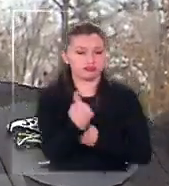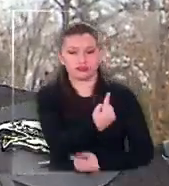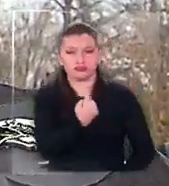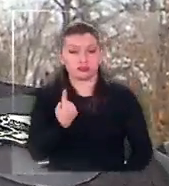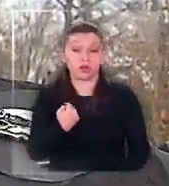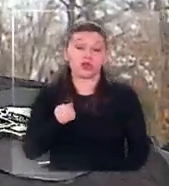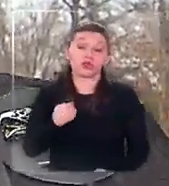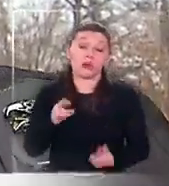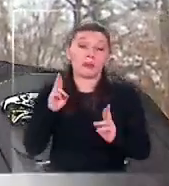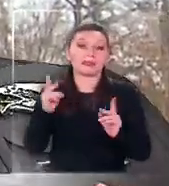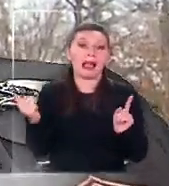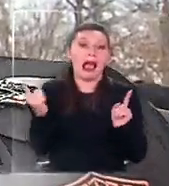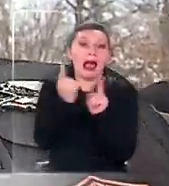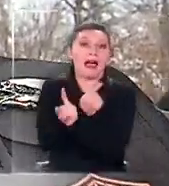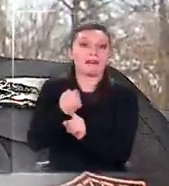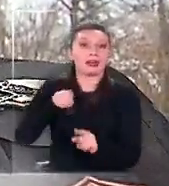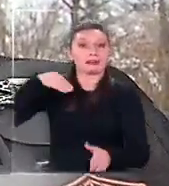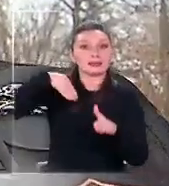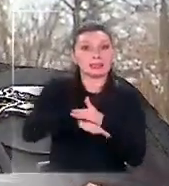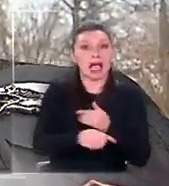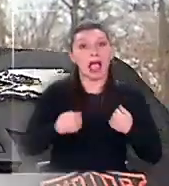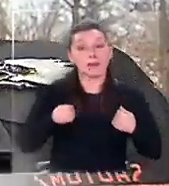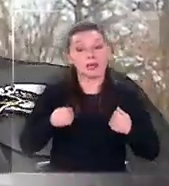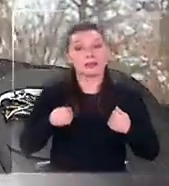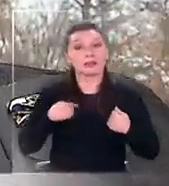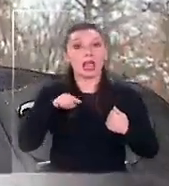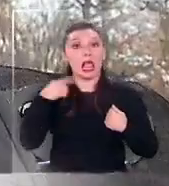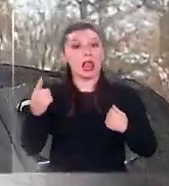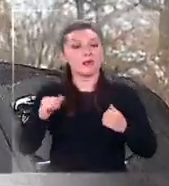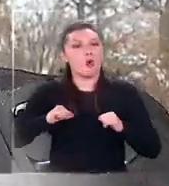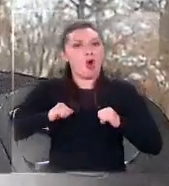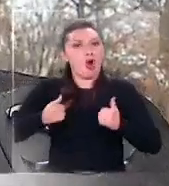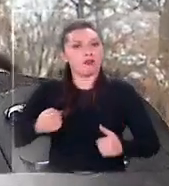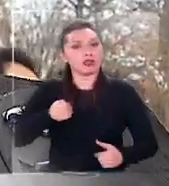Yo esperaba que él me enterrara a mí. Era más joven que yo.